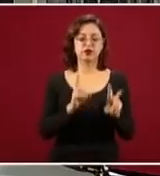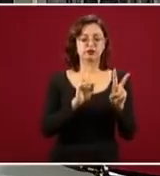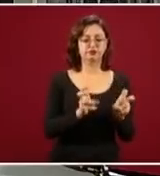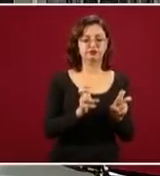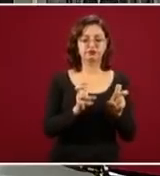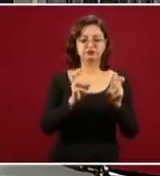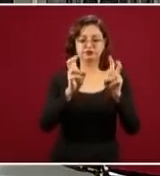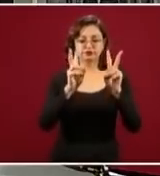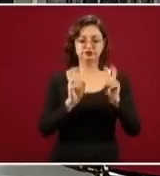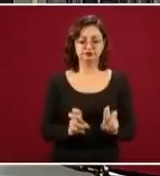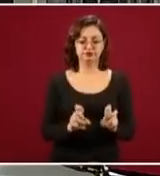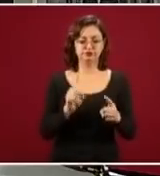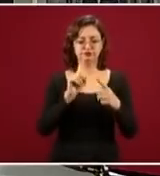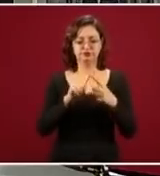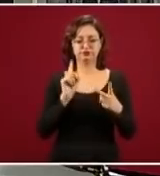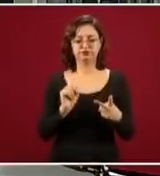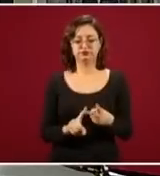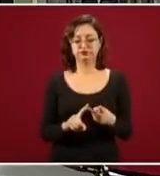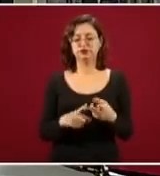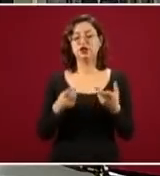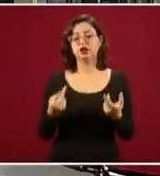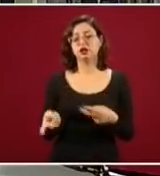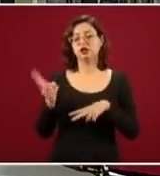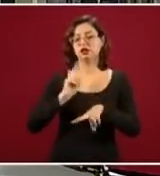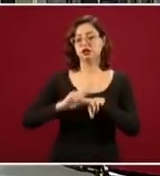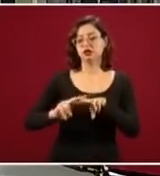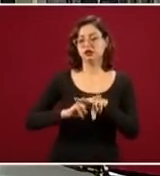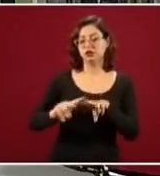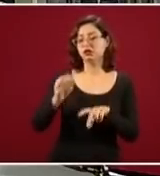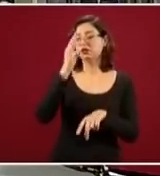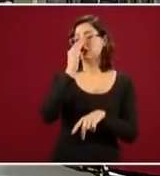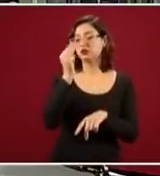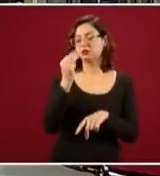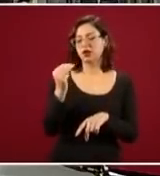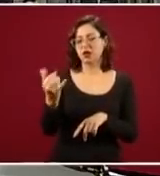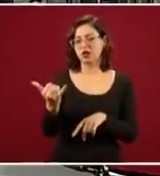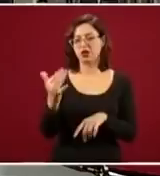Agregar nada más en el Tren Maya, porque seguramente